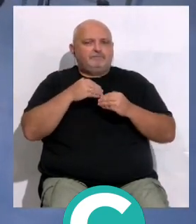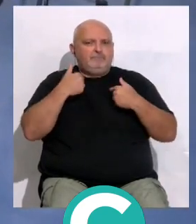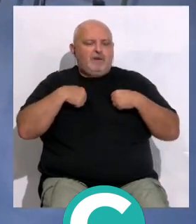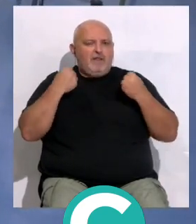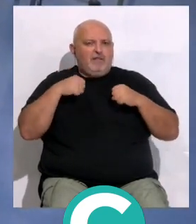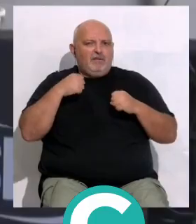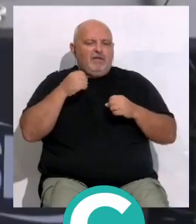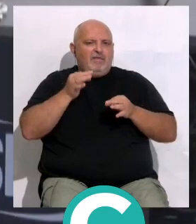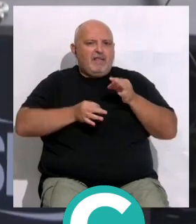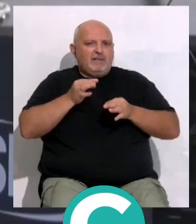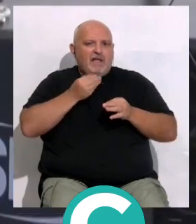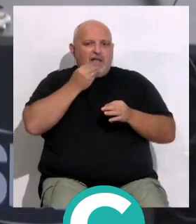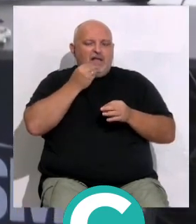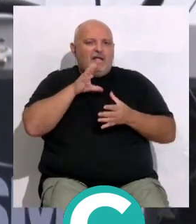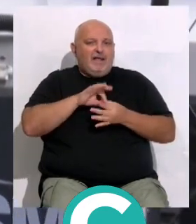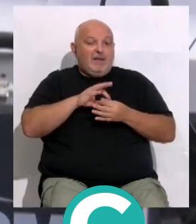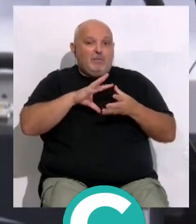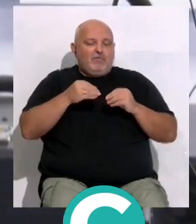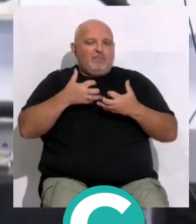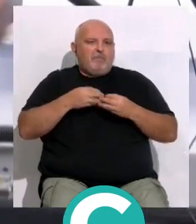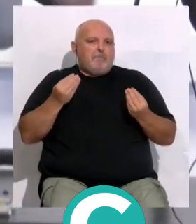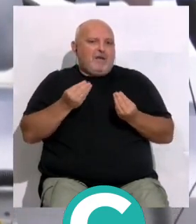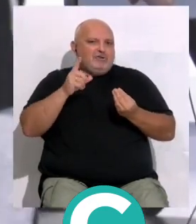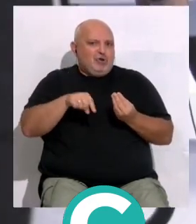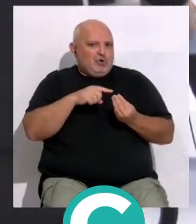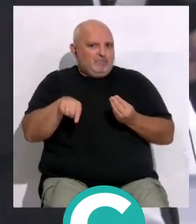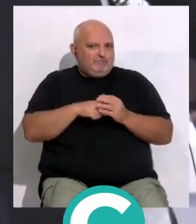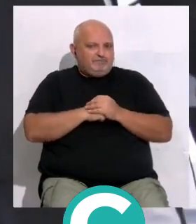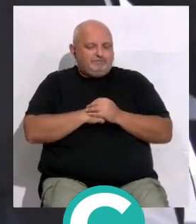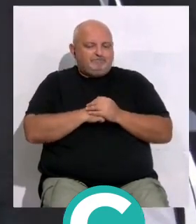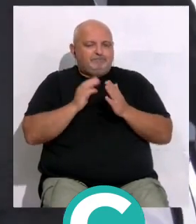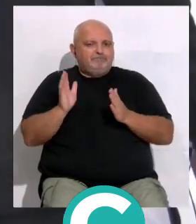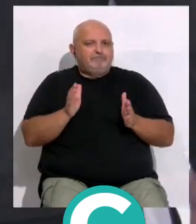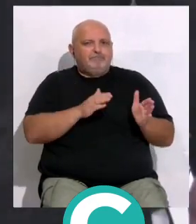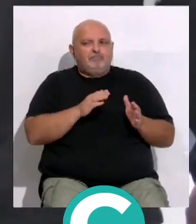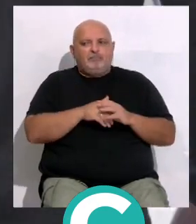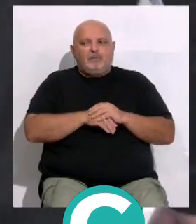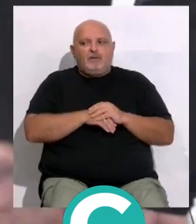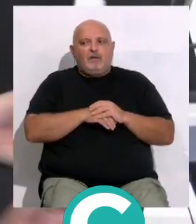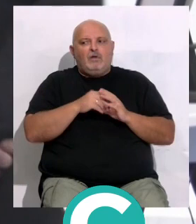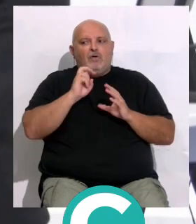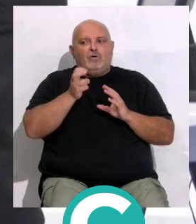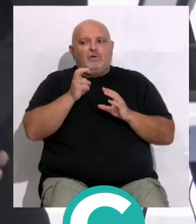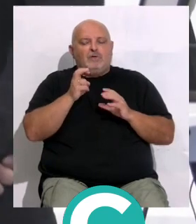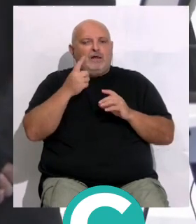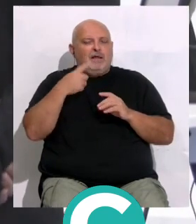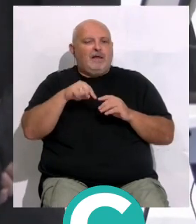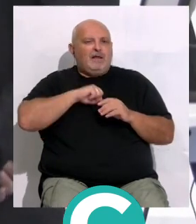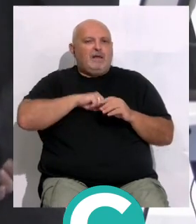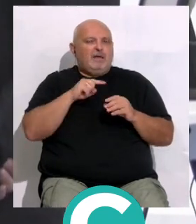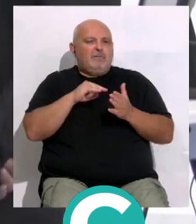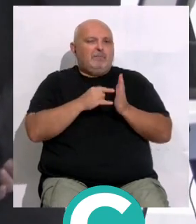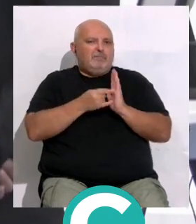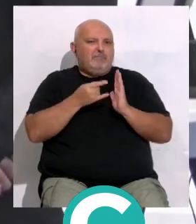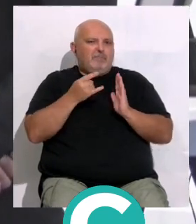ejercicio físico y dieta podemos restaurar que ese músculo funcione mejor. Otro de las mediciones estrella que tenemos en el proyecto es